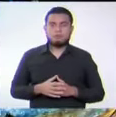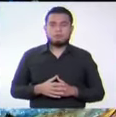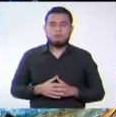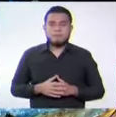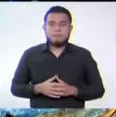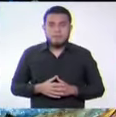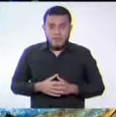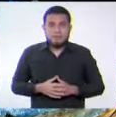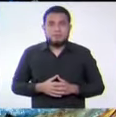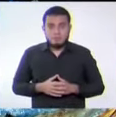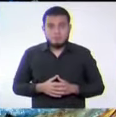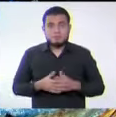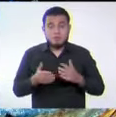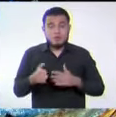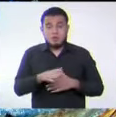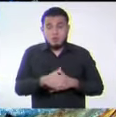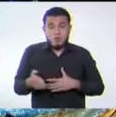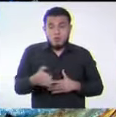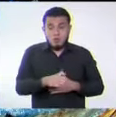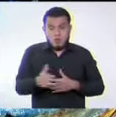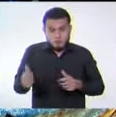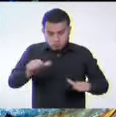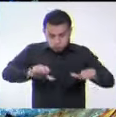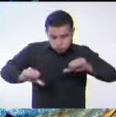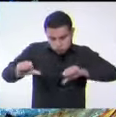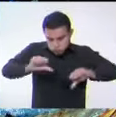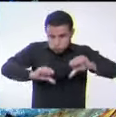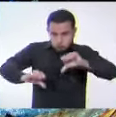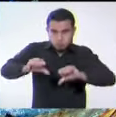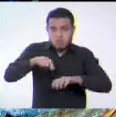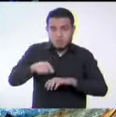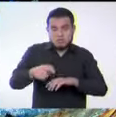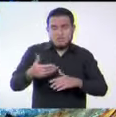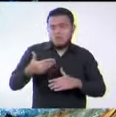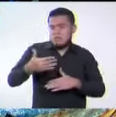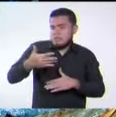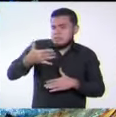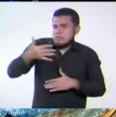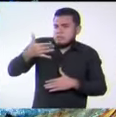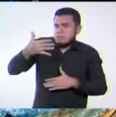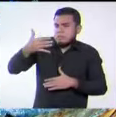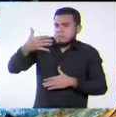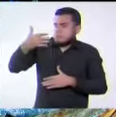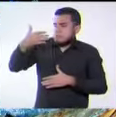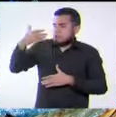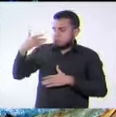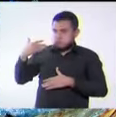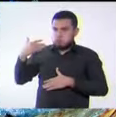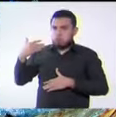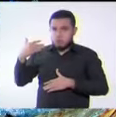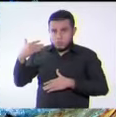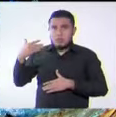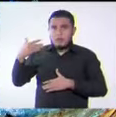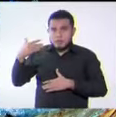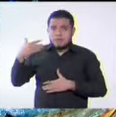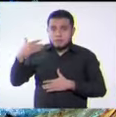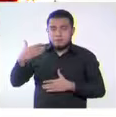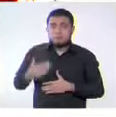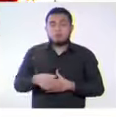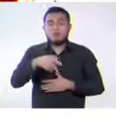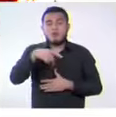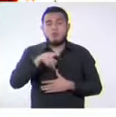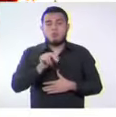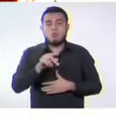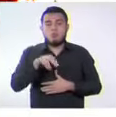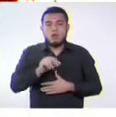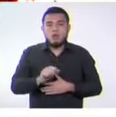El origen en la utilización de compuestos orgánicos data desde muchísimos años atrás. La púrpura de Tiro, también conocida